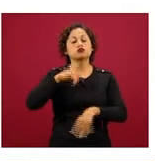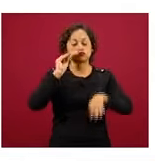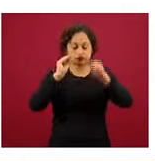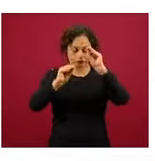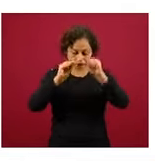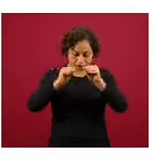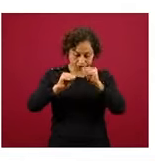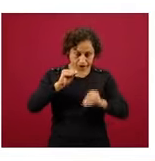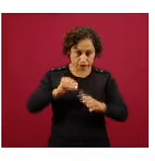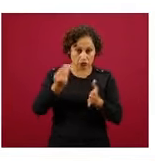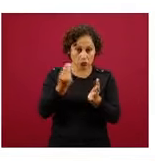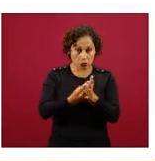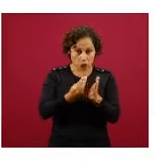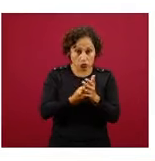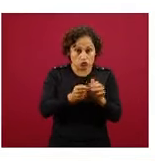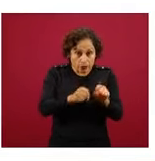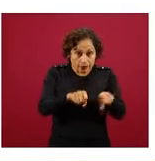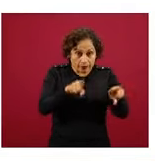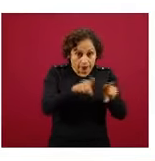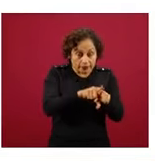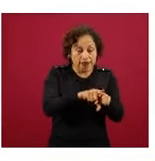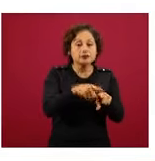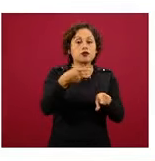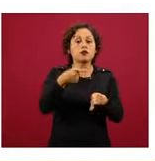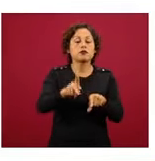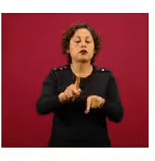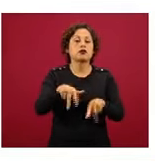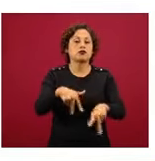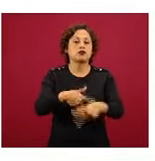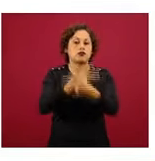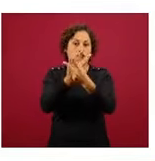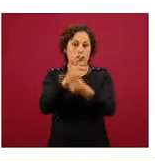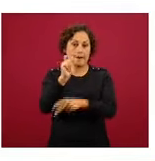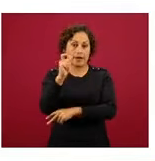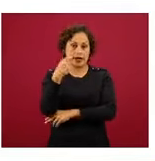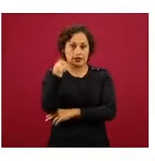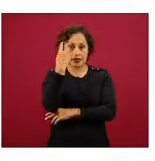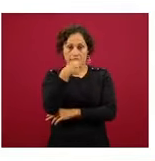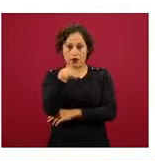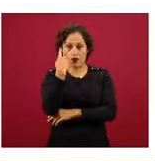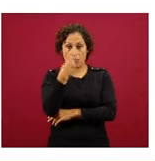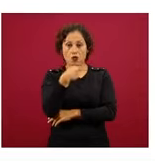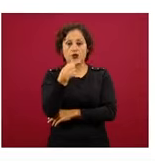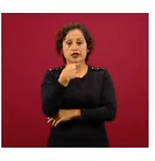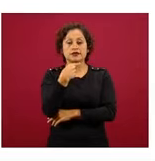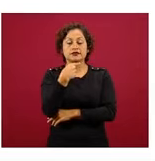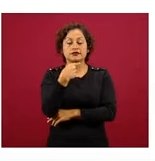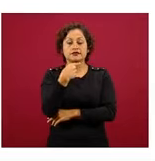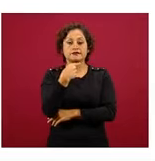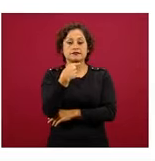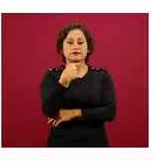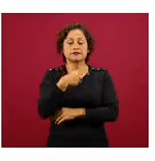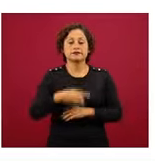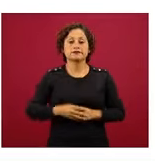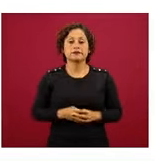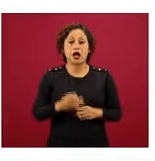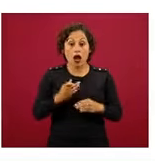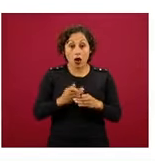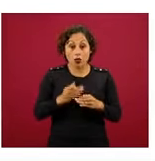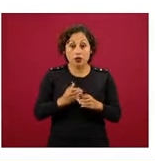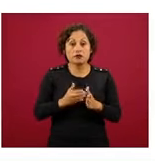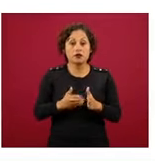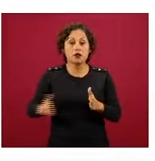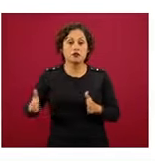este curso, que es un curso en línea de 20 horas. Al momento presente ya llevamos 5